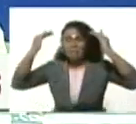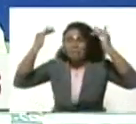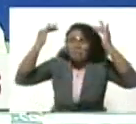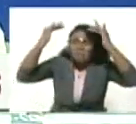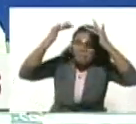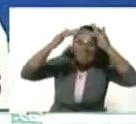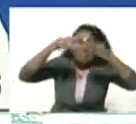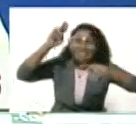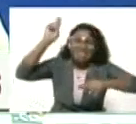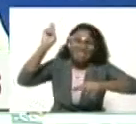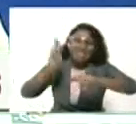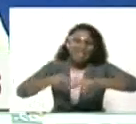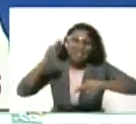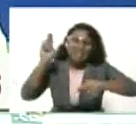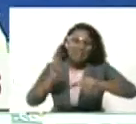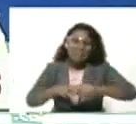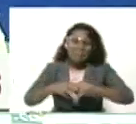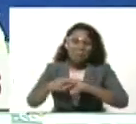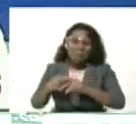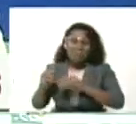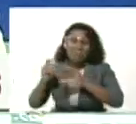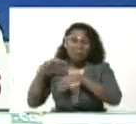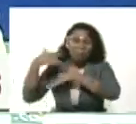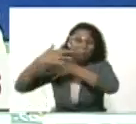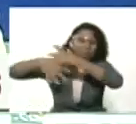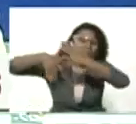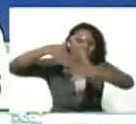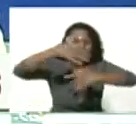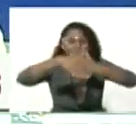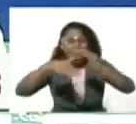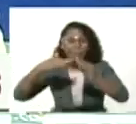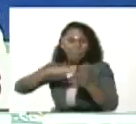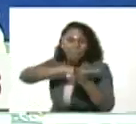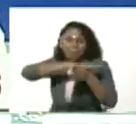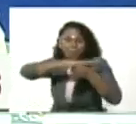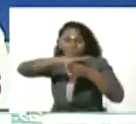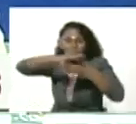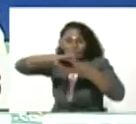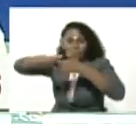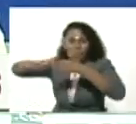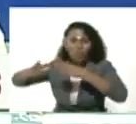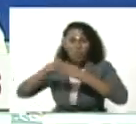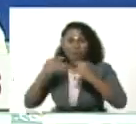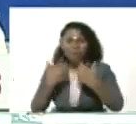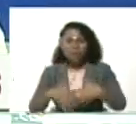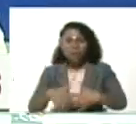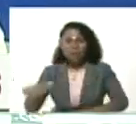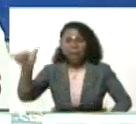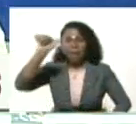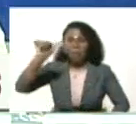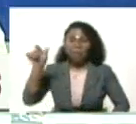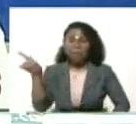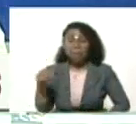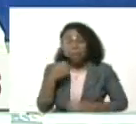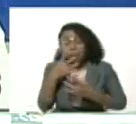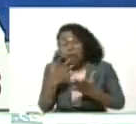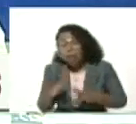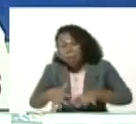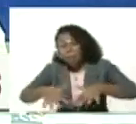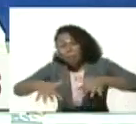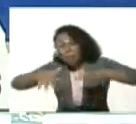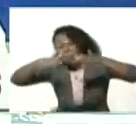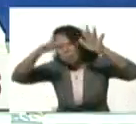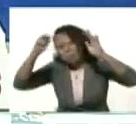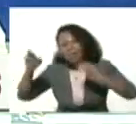lodo negro que cubrió toda la planta potabilizadora de agua. Y bueno, el crecimiento del